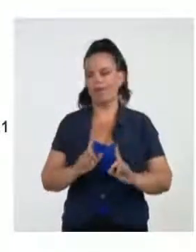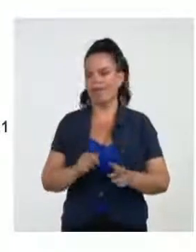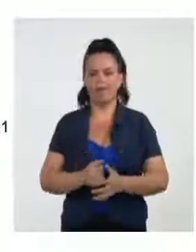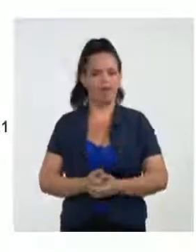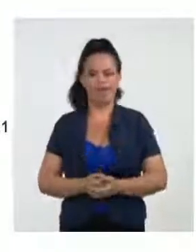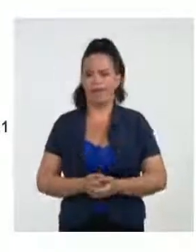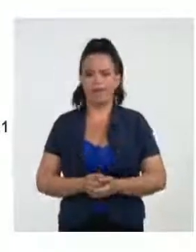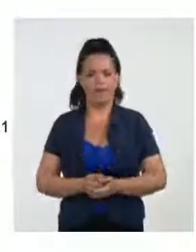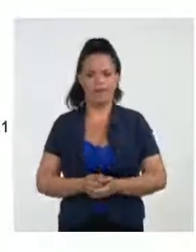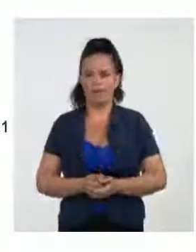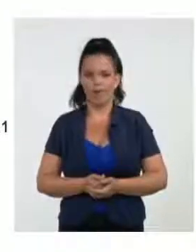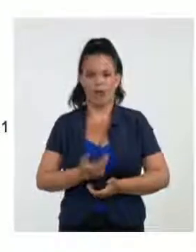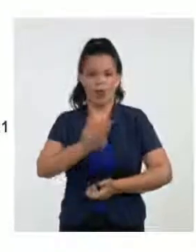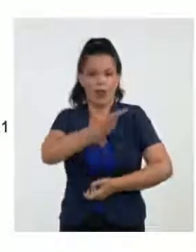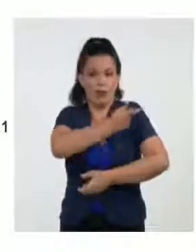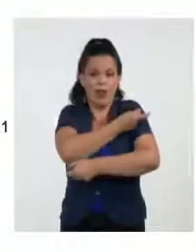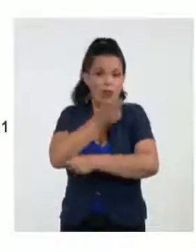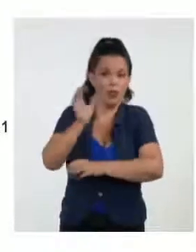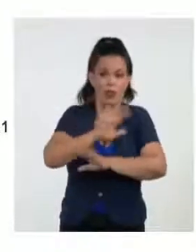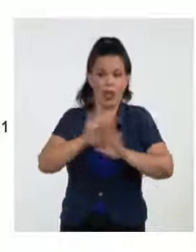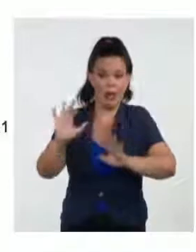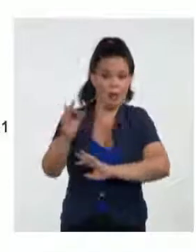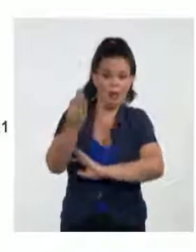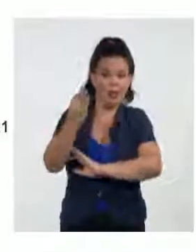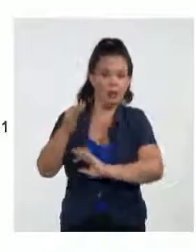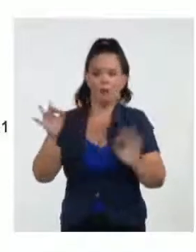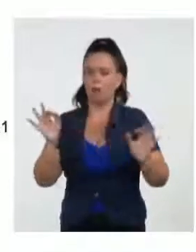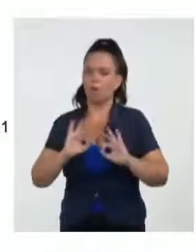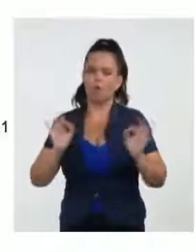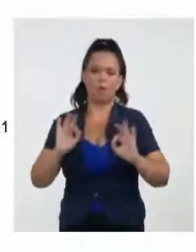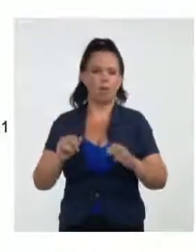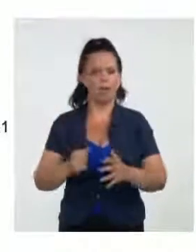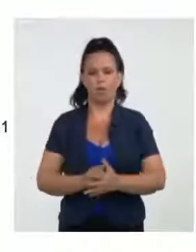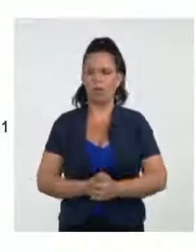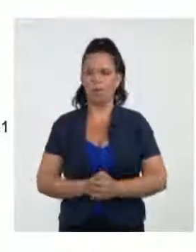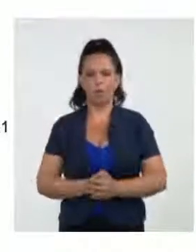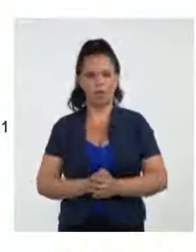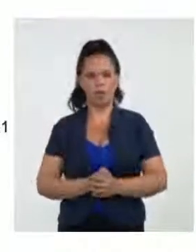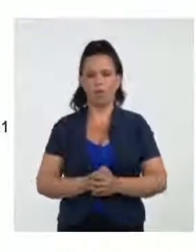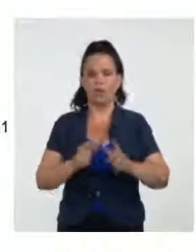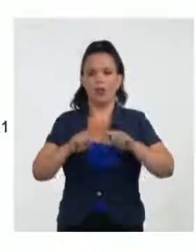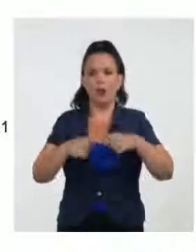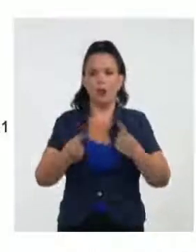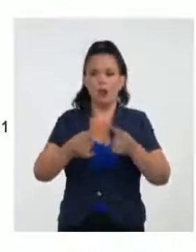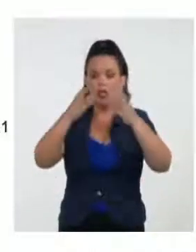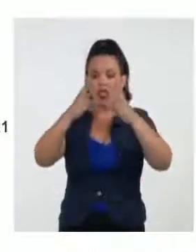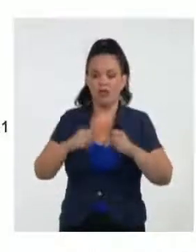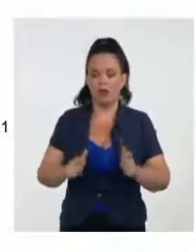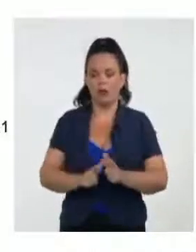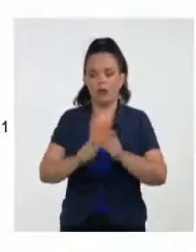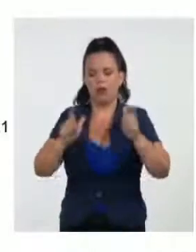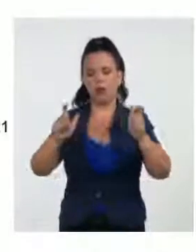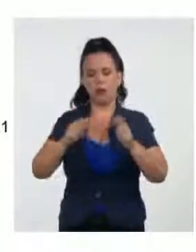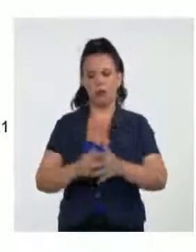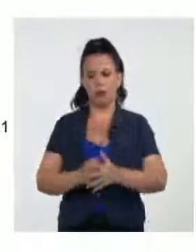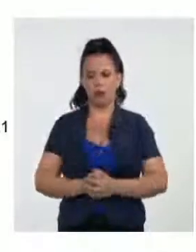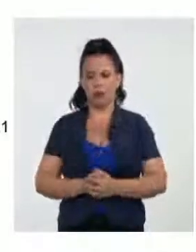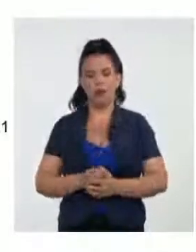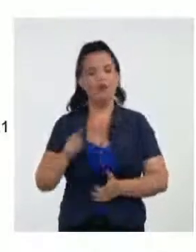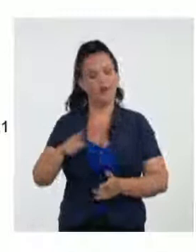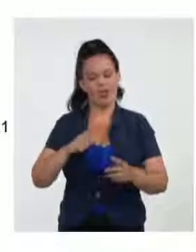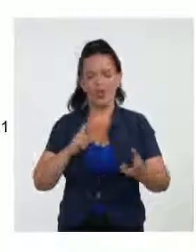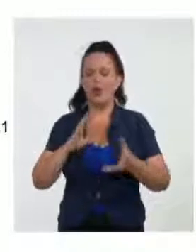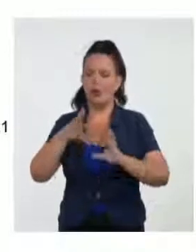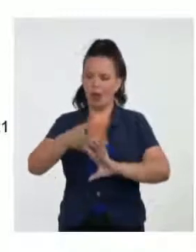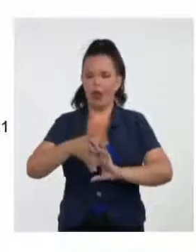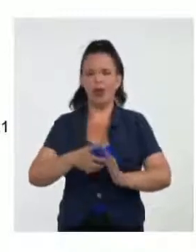porque prácticamente estamos teniendo, en el caso más desfavorable, 5 veces lo que tenemos hoy, lo cual sería una cosa bastante compleja para nuestro